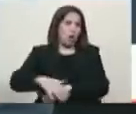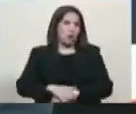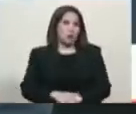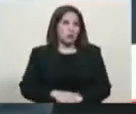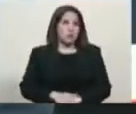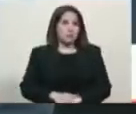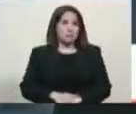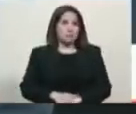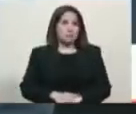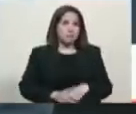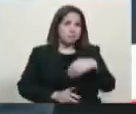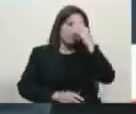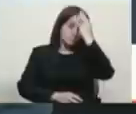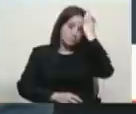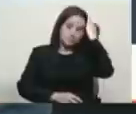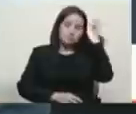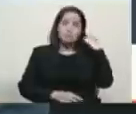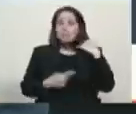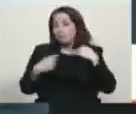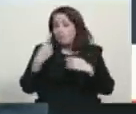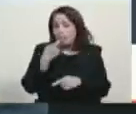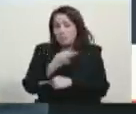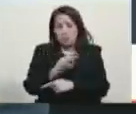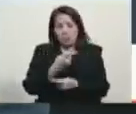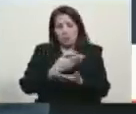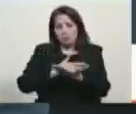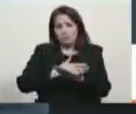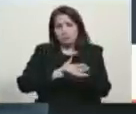como es el debido, pues, el debido proceso.